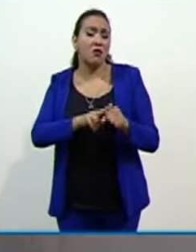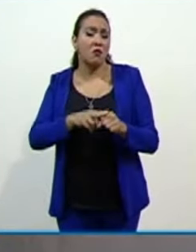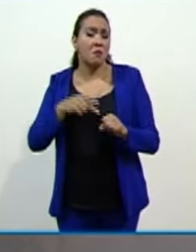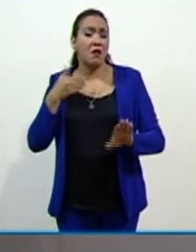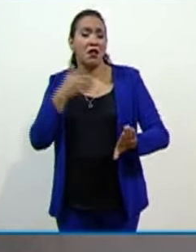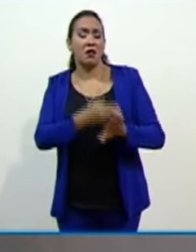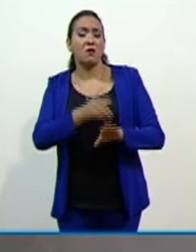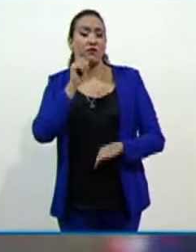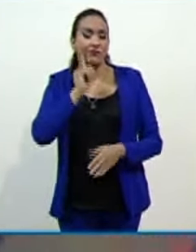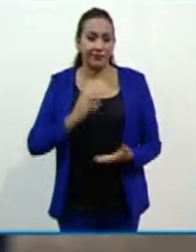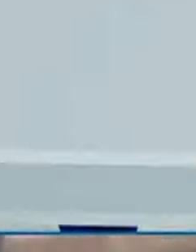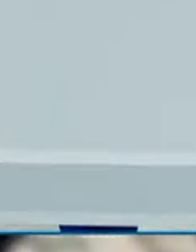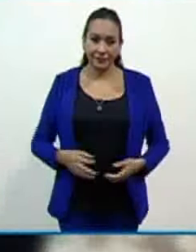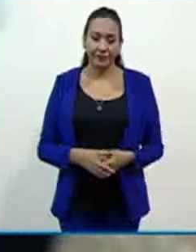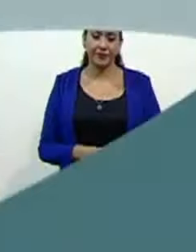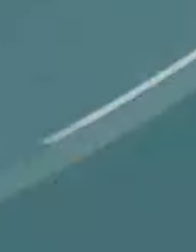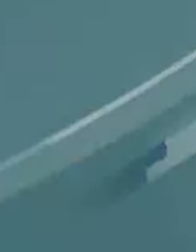social.